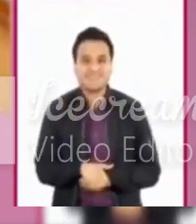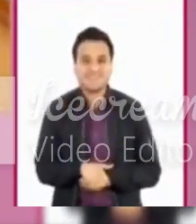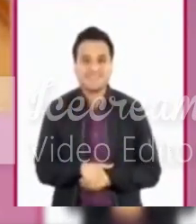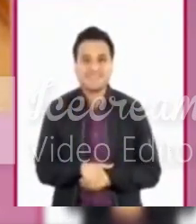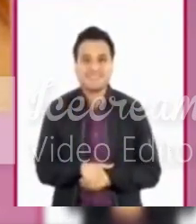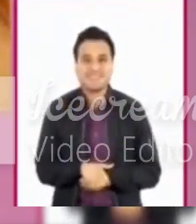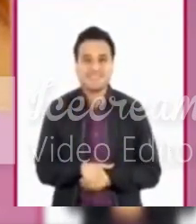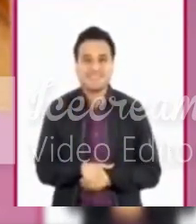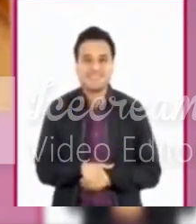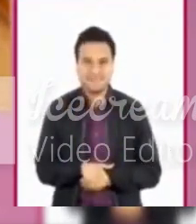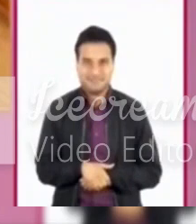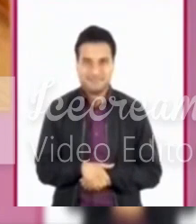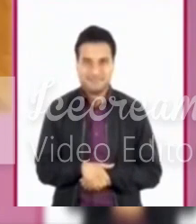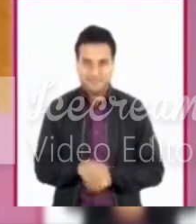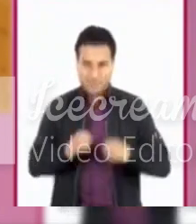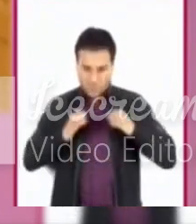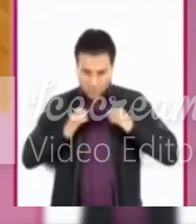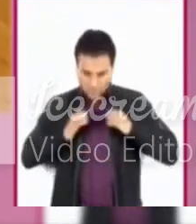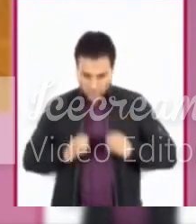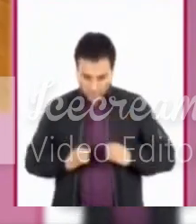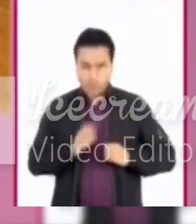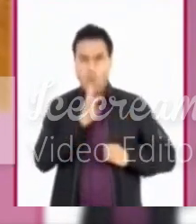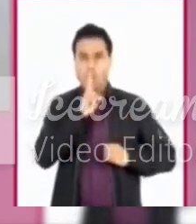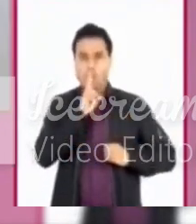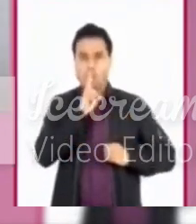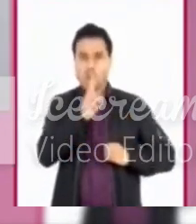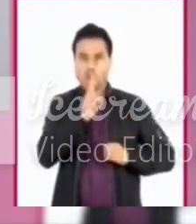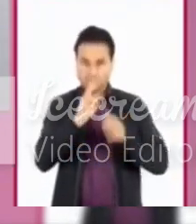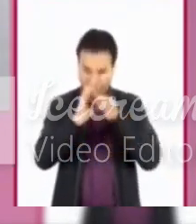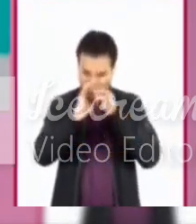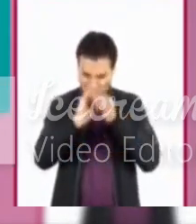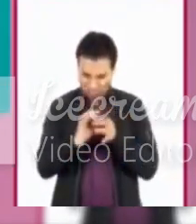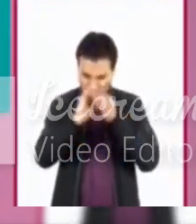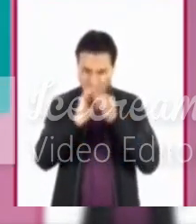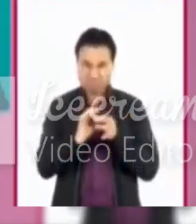¿Cuál es la relación que existe entre el cuerpo y la voz en el arte teatral?